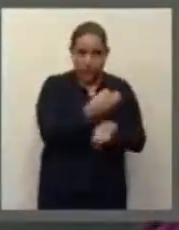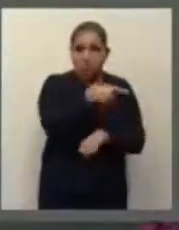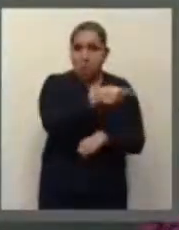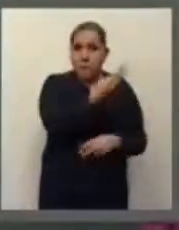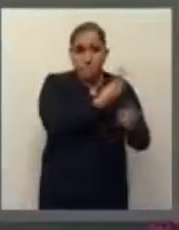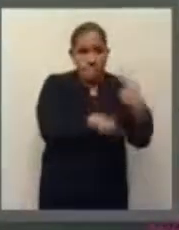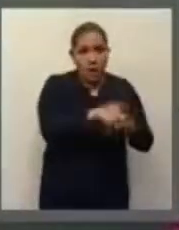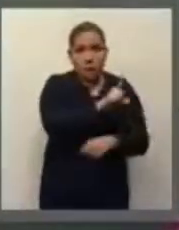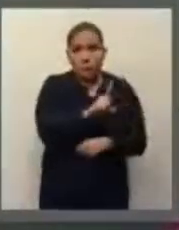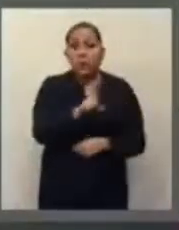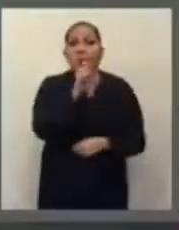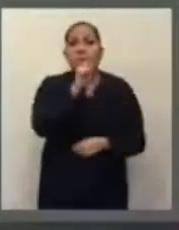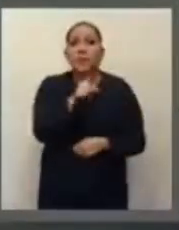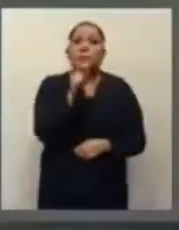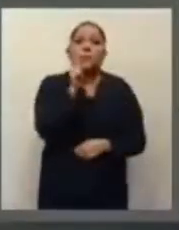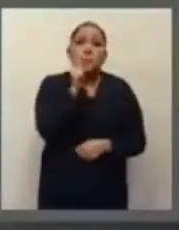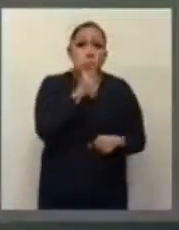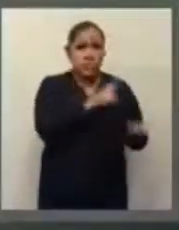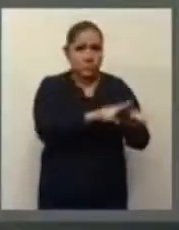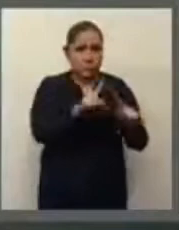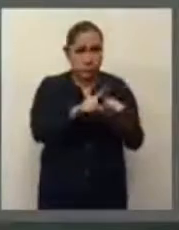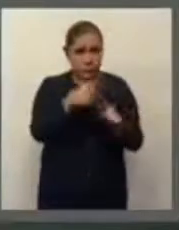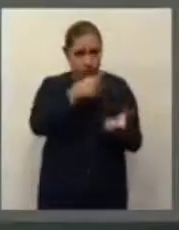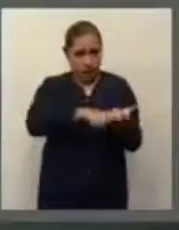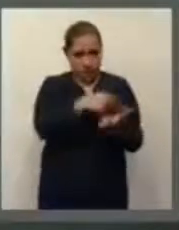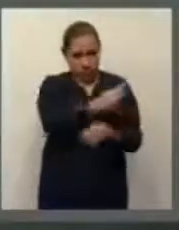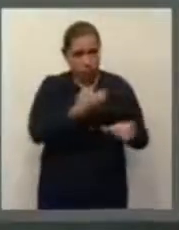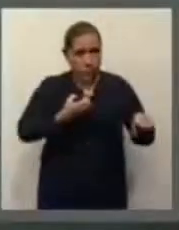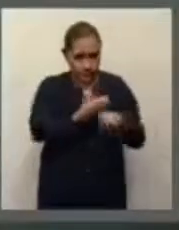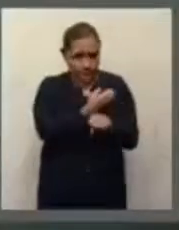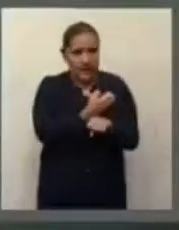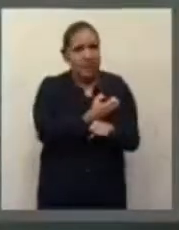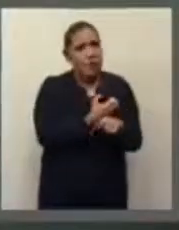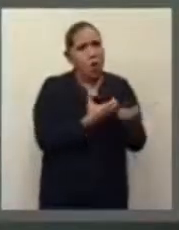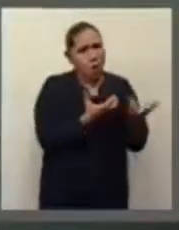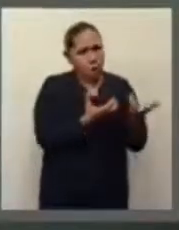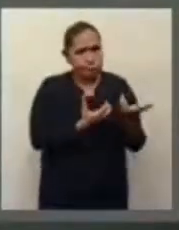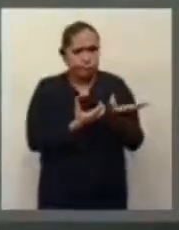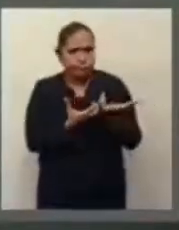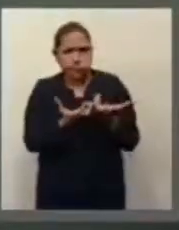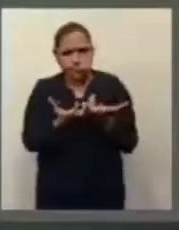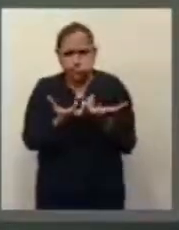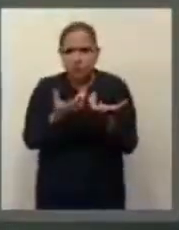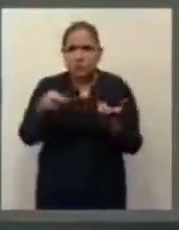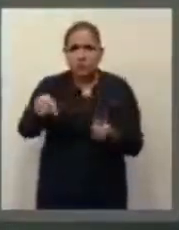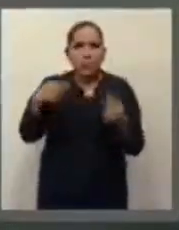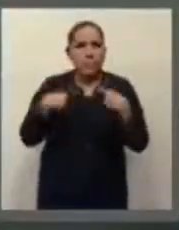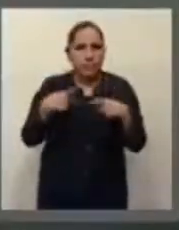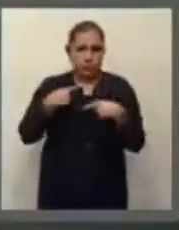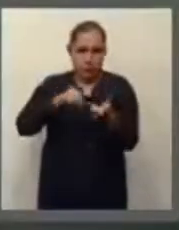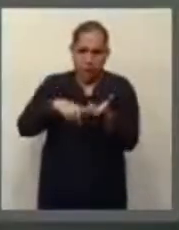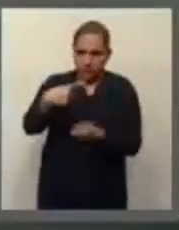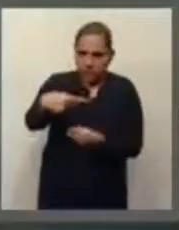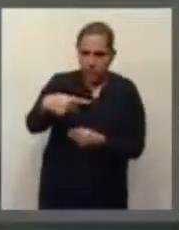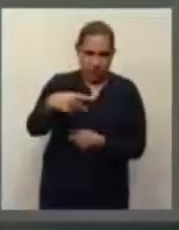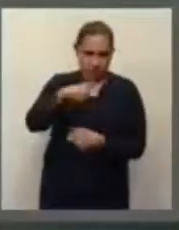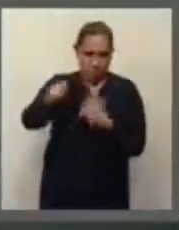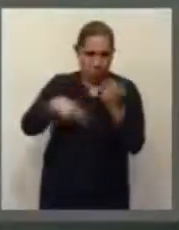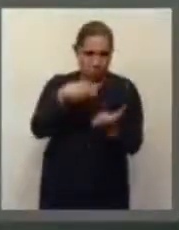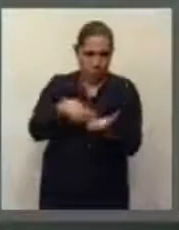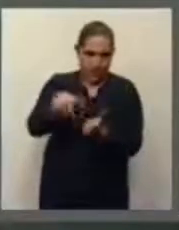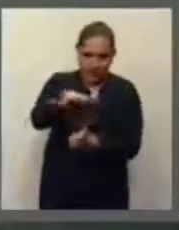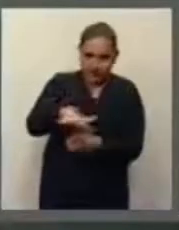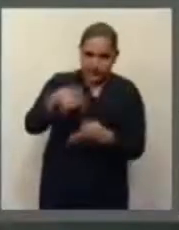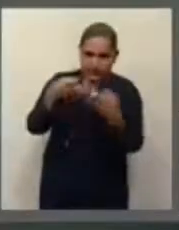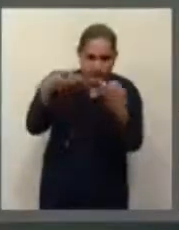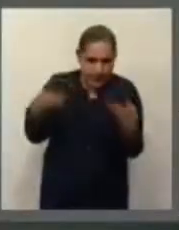la Policía Estatal e impidió violentamente la participación de algunos ejidatarios y activistas, coartando así los